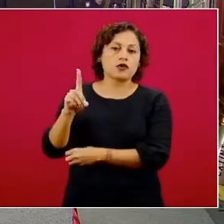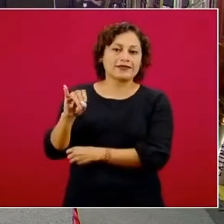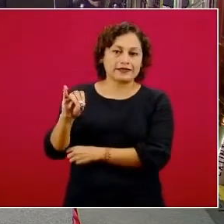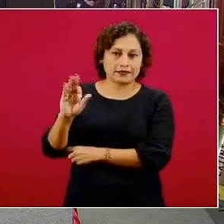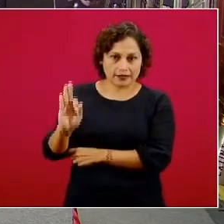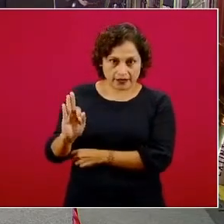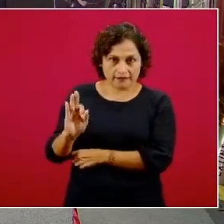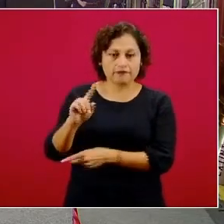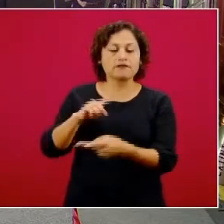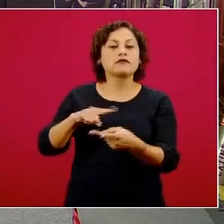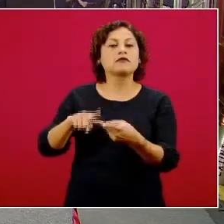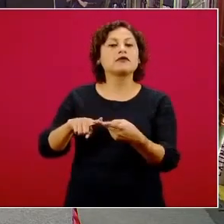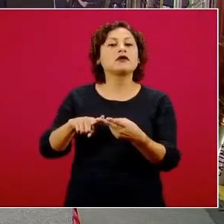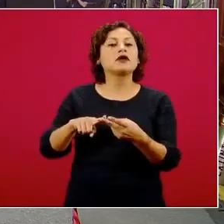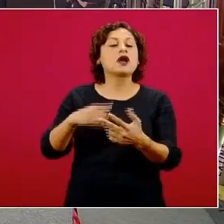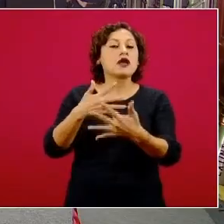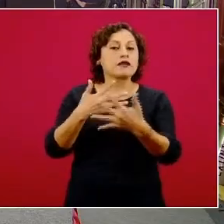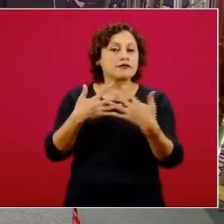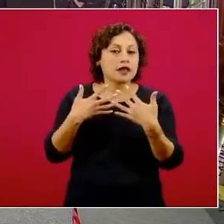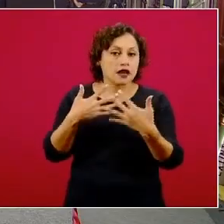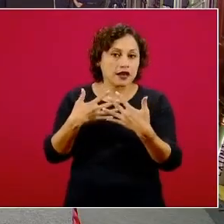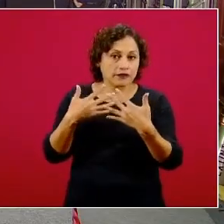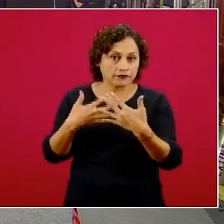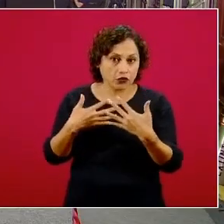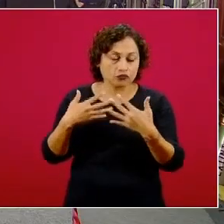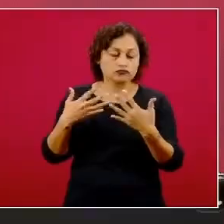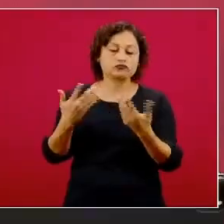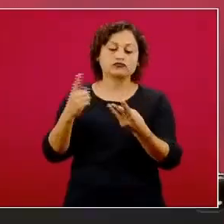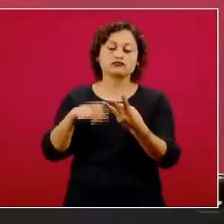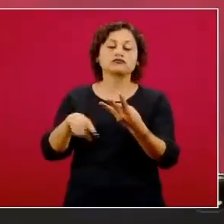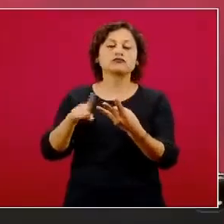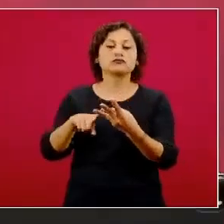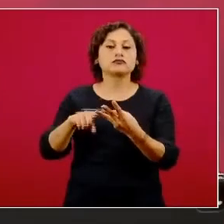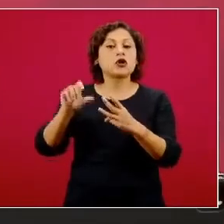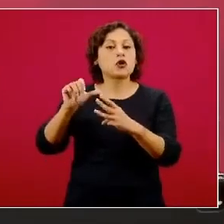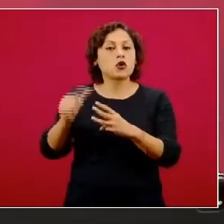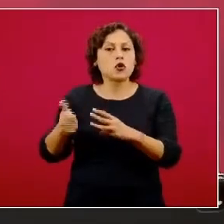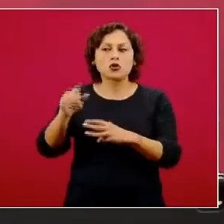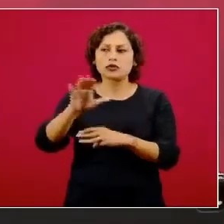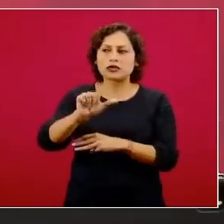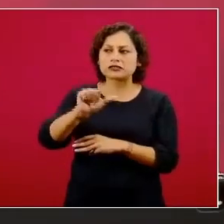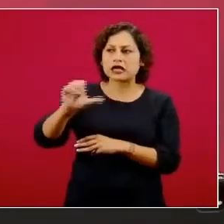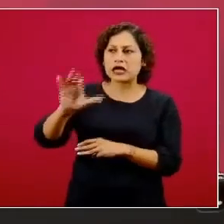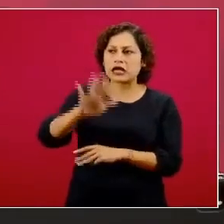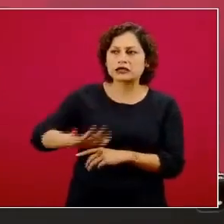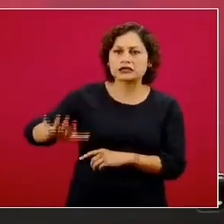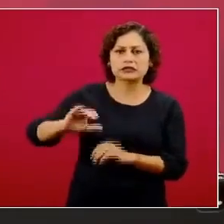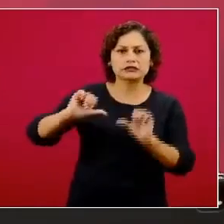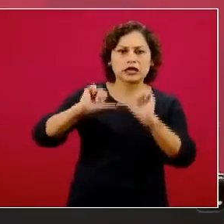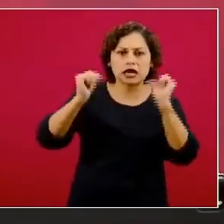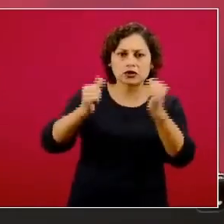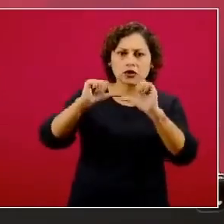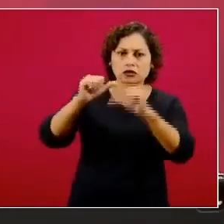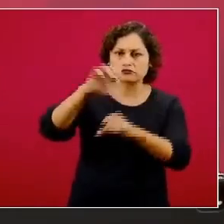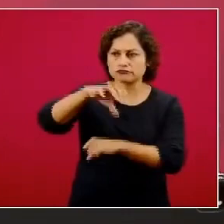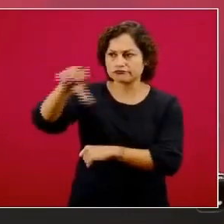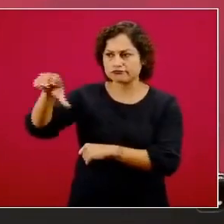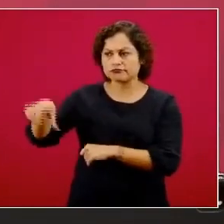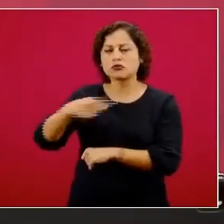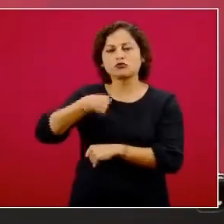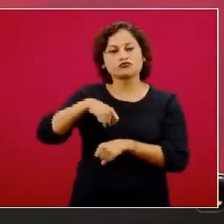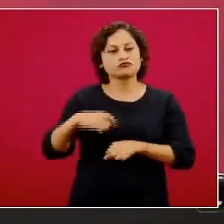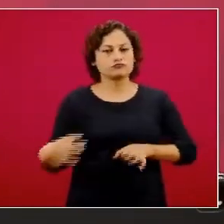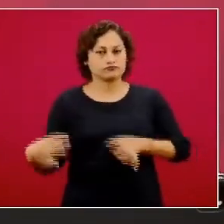con Fundación Teletón y con otras organizaciones de la sociedad civil para